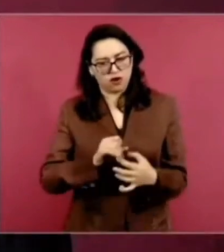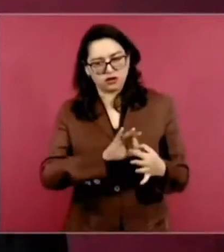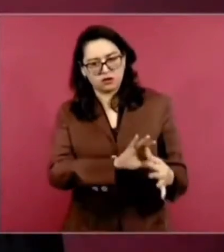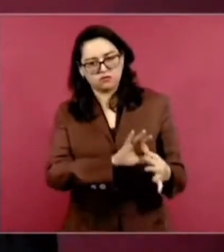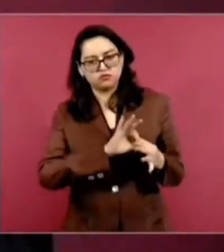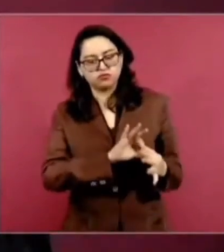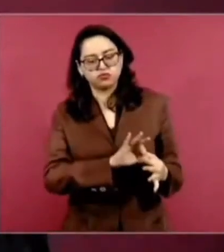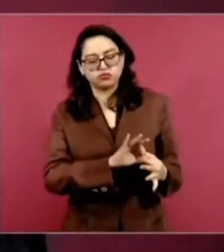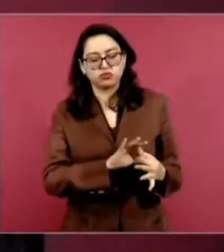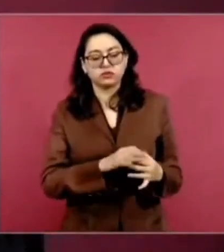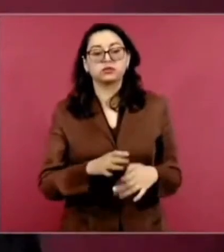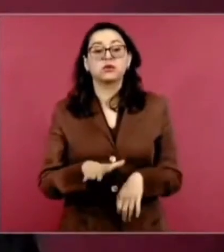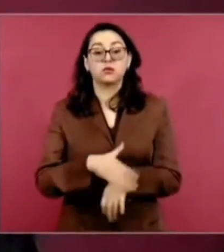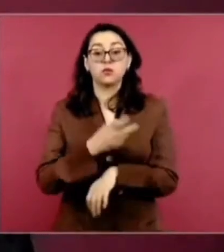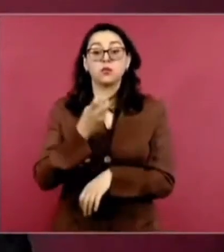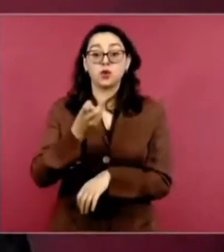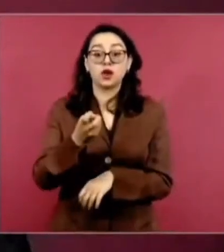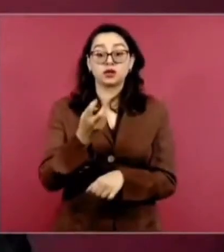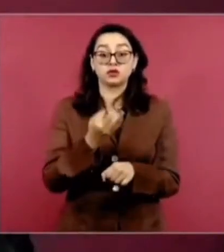extranjera. ¿Saben